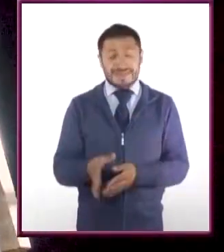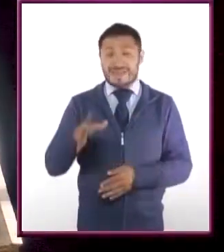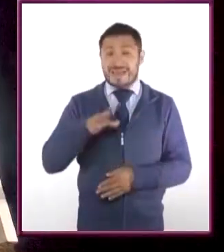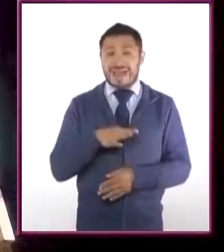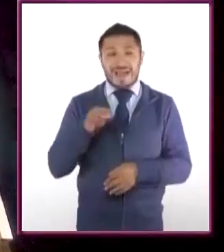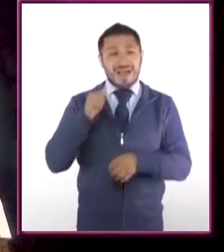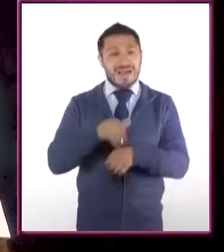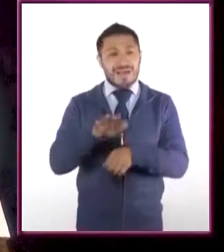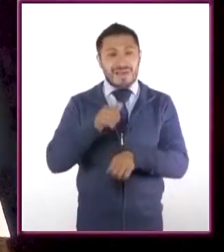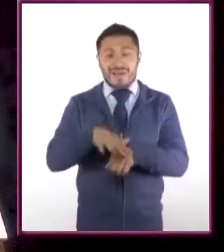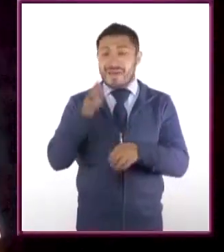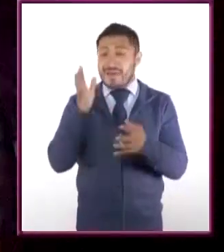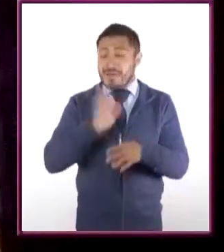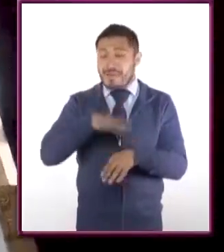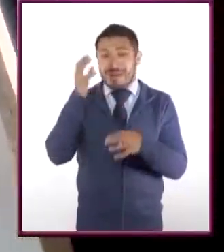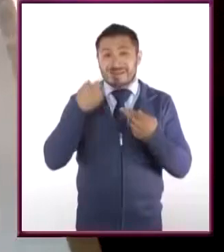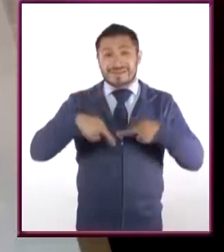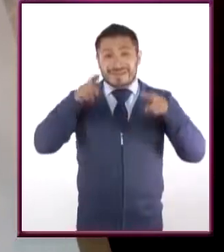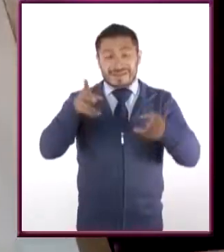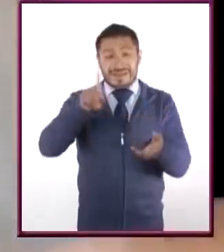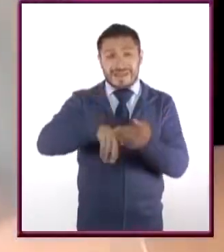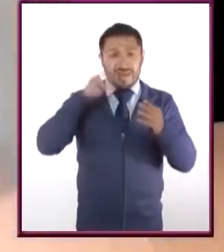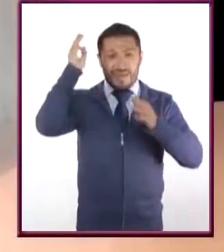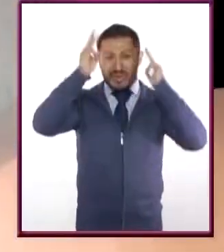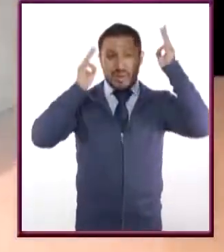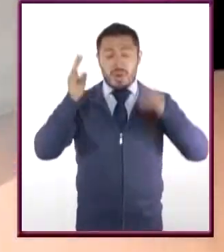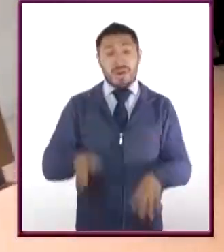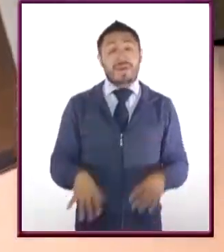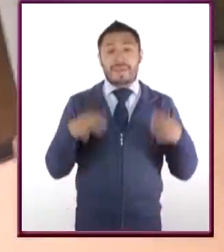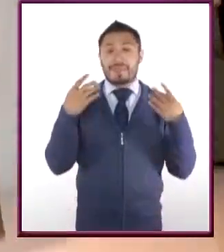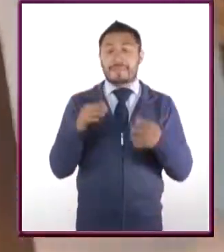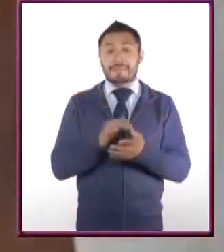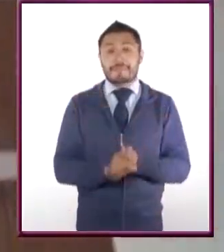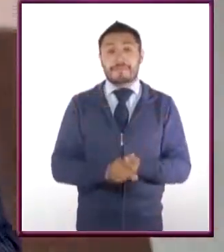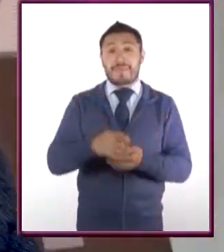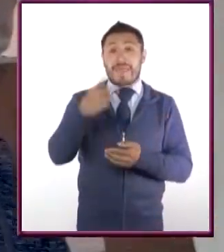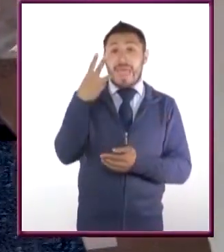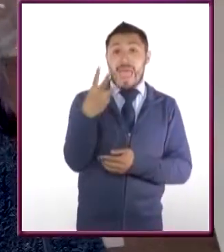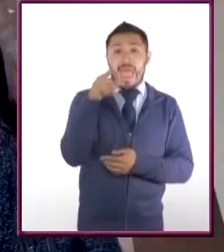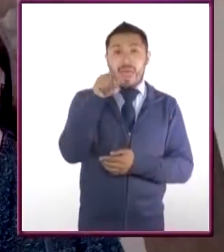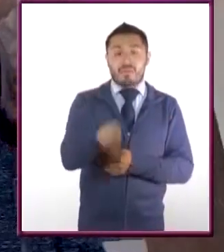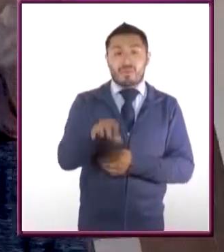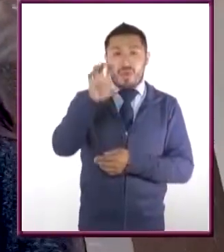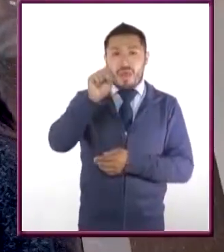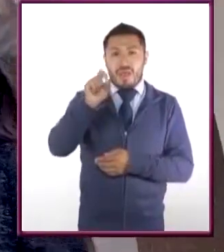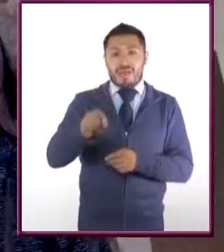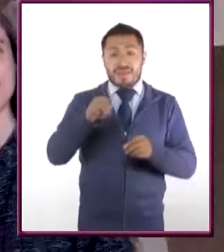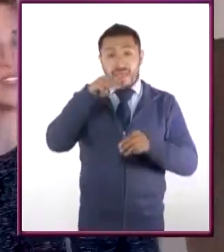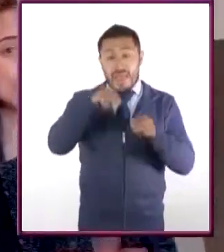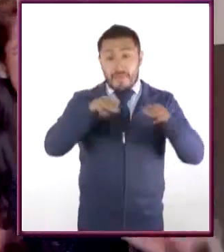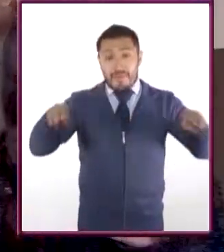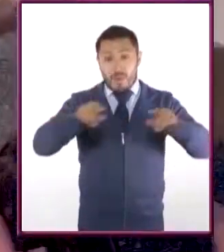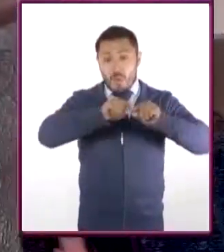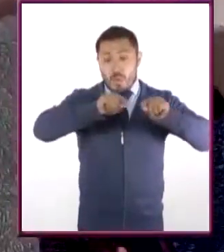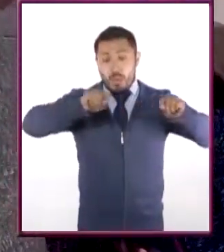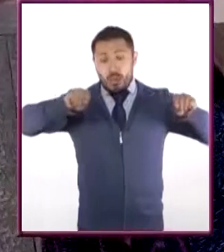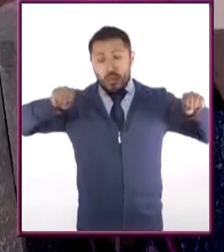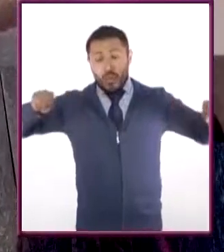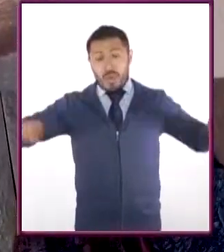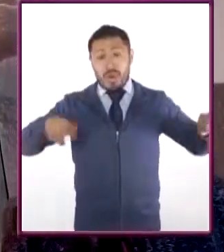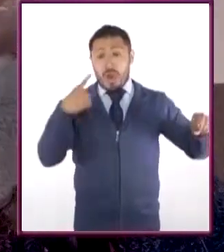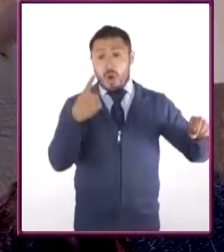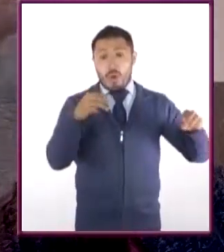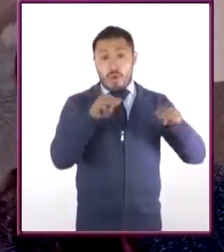más representativas de este museo. Mide 3.60 metros de diámetro, poco más de 1 metro de